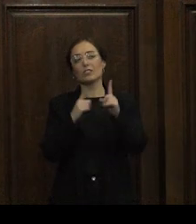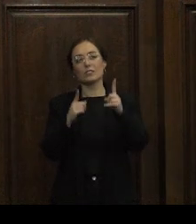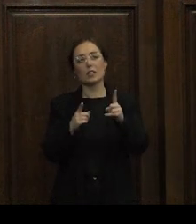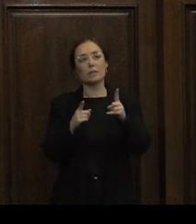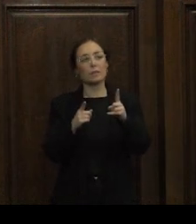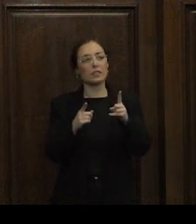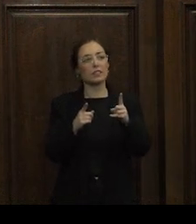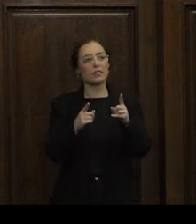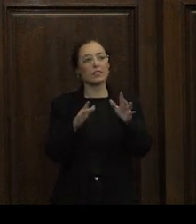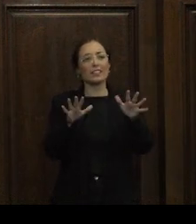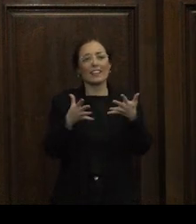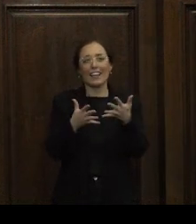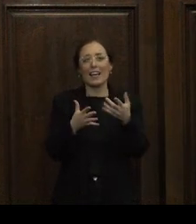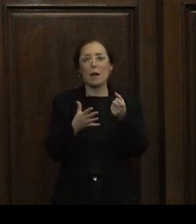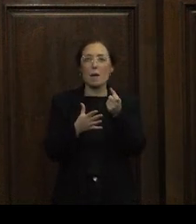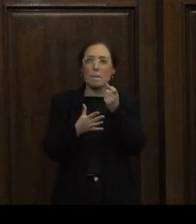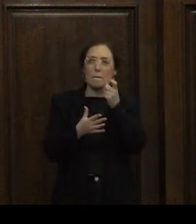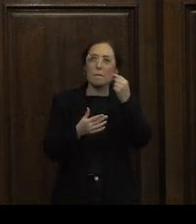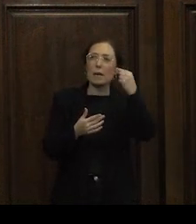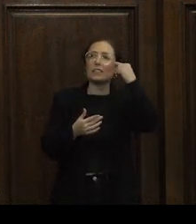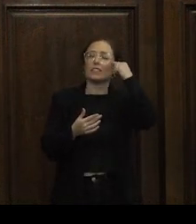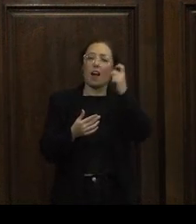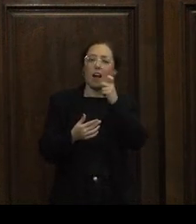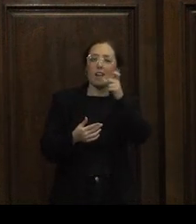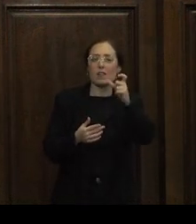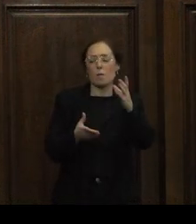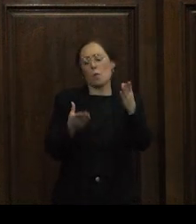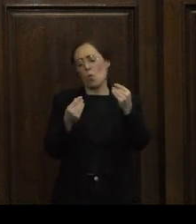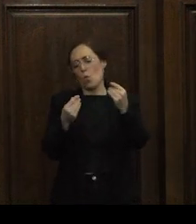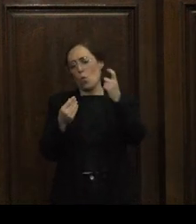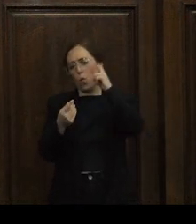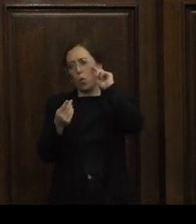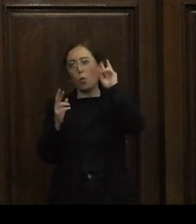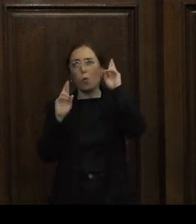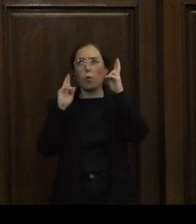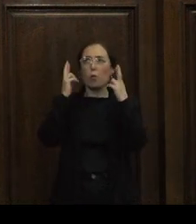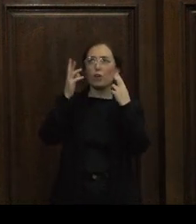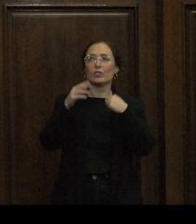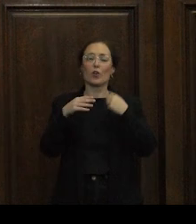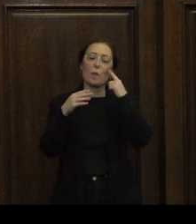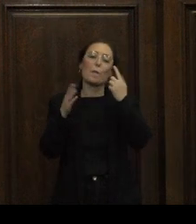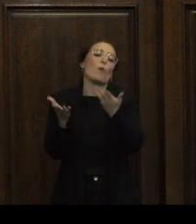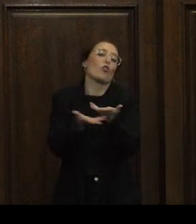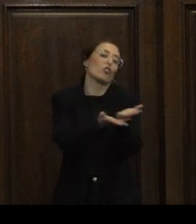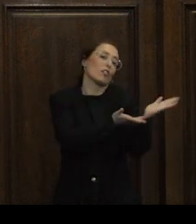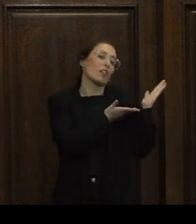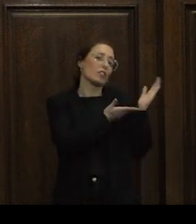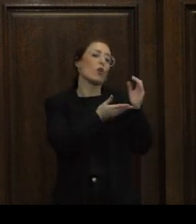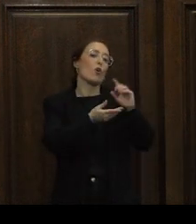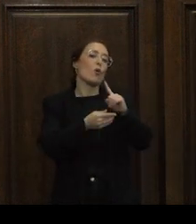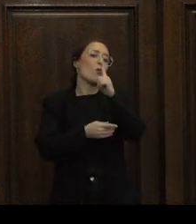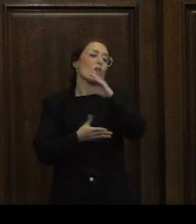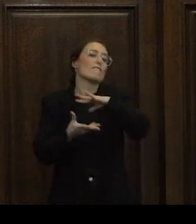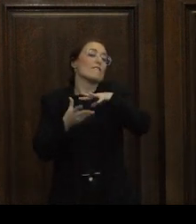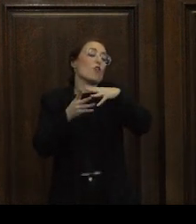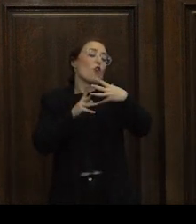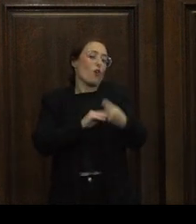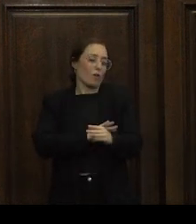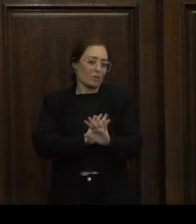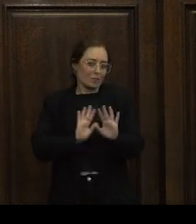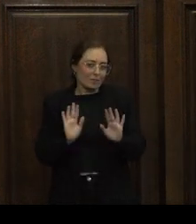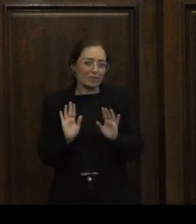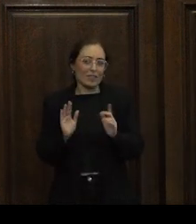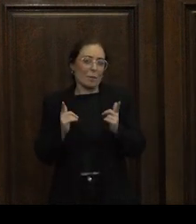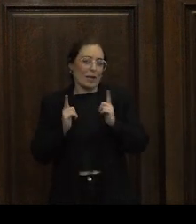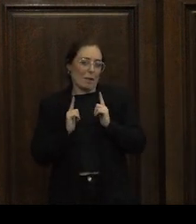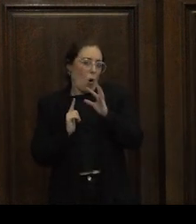las resonancias posibles para este término cínico, cinismo, son enormes, ¿no? Entonces, lo que estoy mostrando aquí es una posibilidad